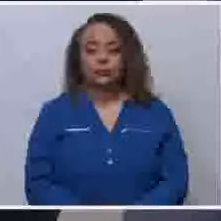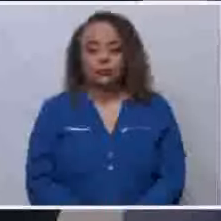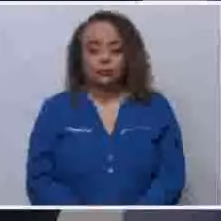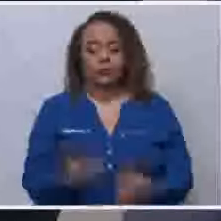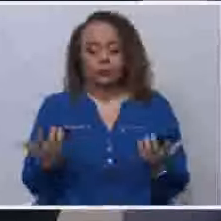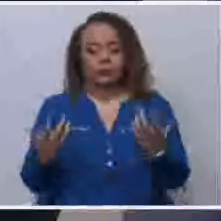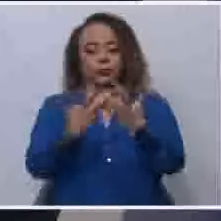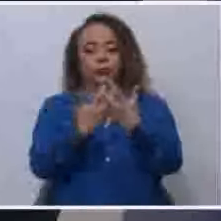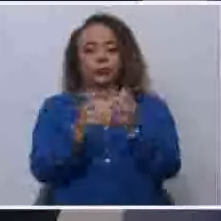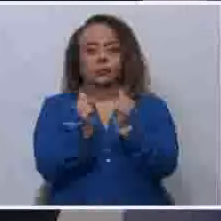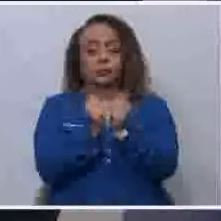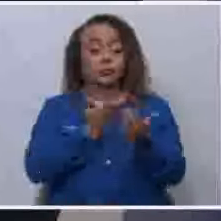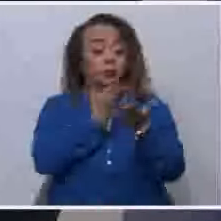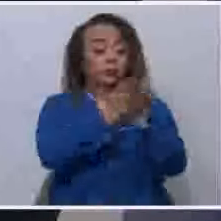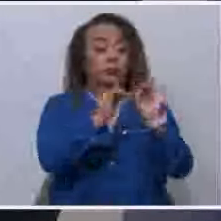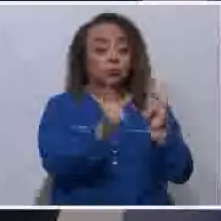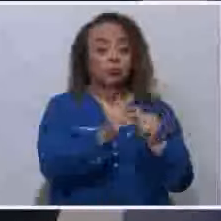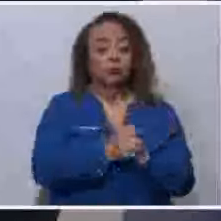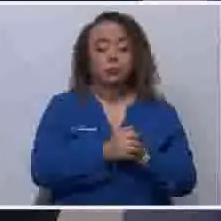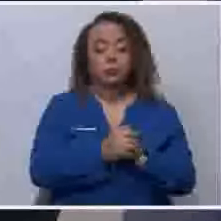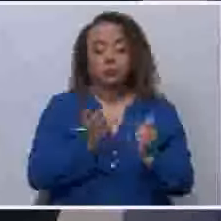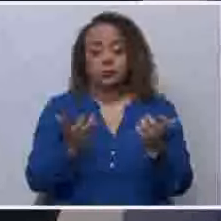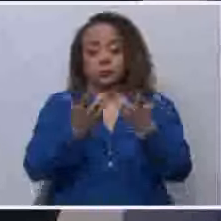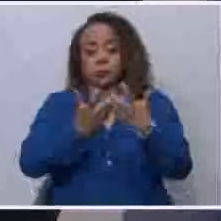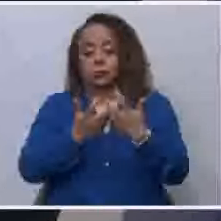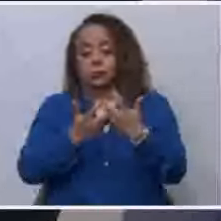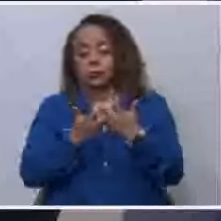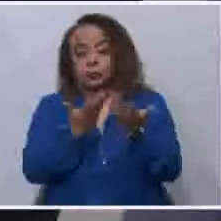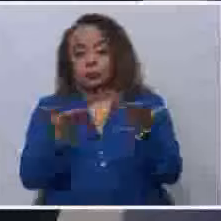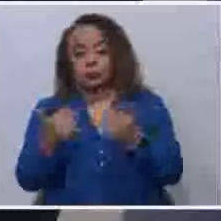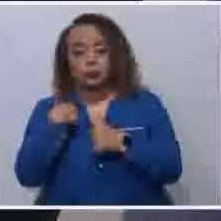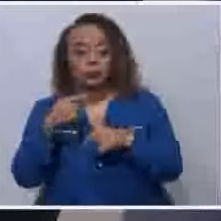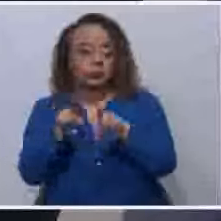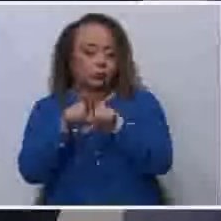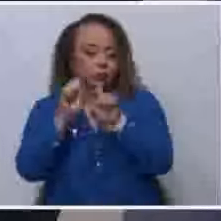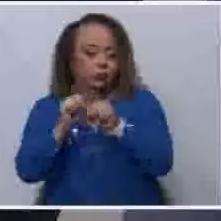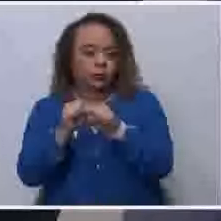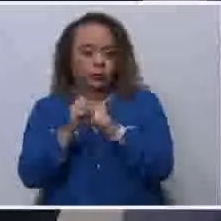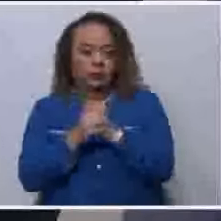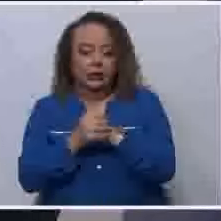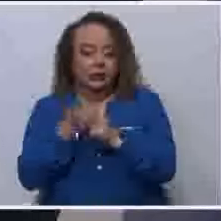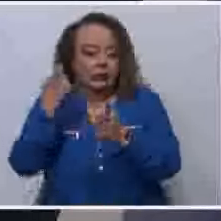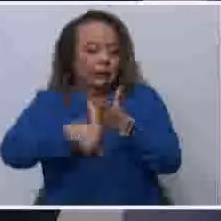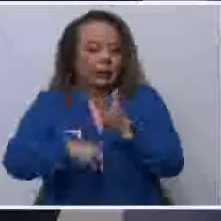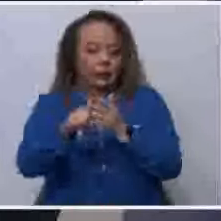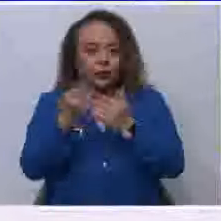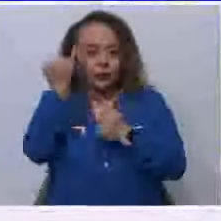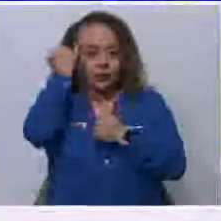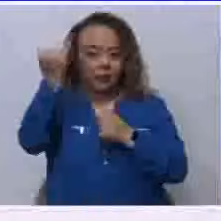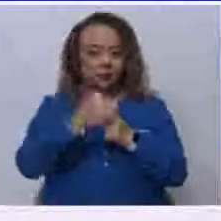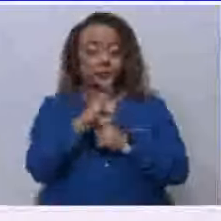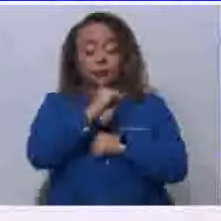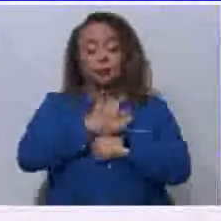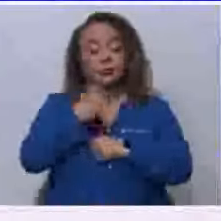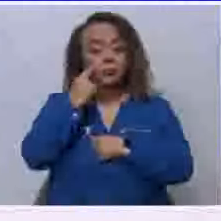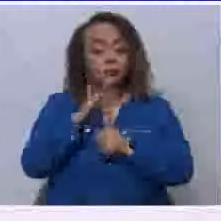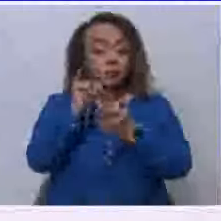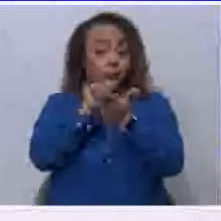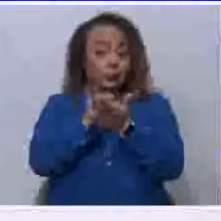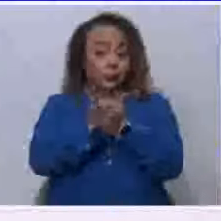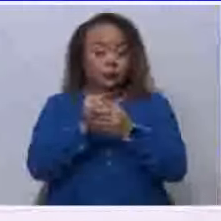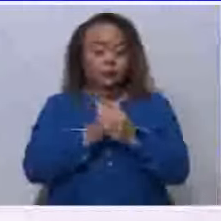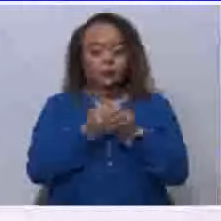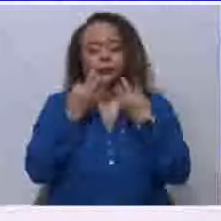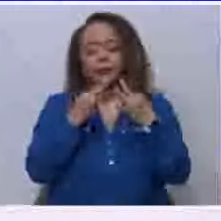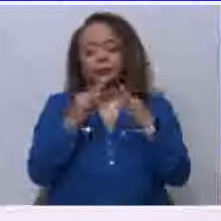adoce con la propuesta de juego, con los recursos que tenés, porque tampoco podés forzar una idea si no tenés los recursos. Claro. Y me parece que en esta alquimia es la que